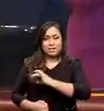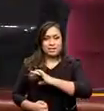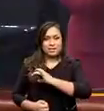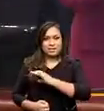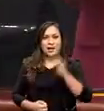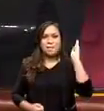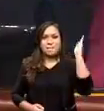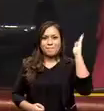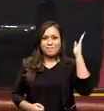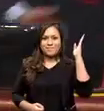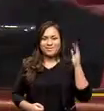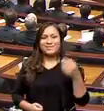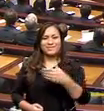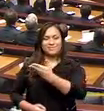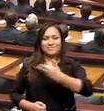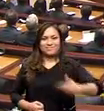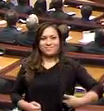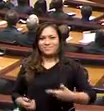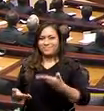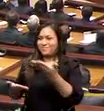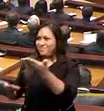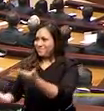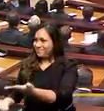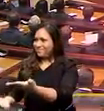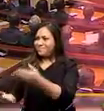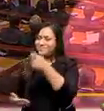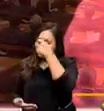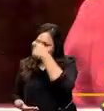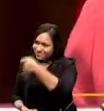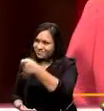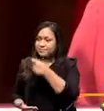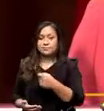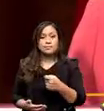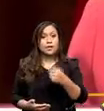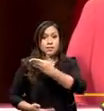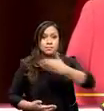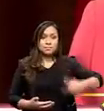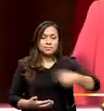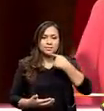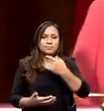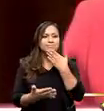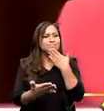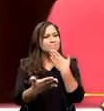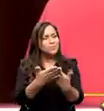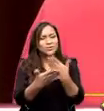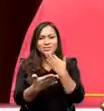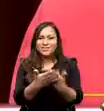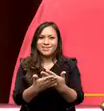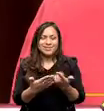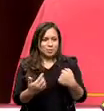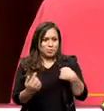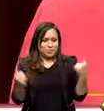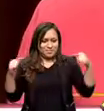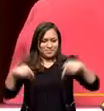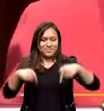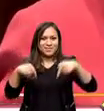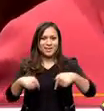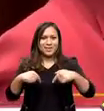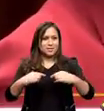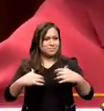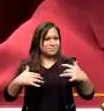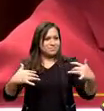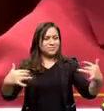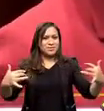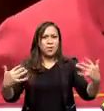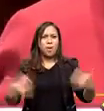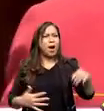Chile, Michelle Bachelet. Quiero agradecer muy especialmente el poder estar aquí en esta hermosa sala iluminada con las